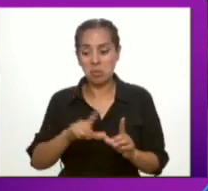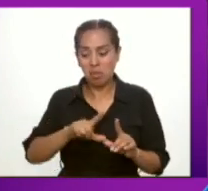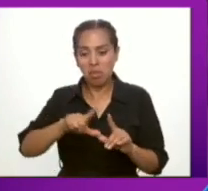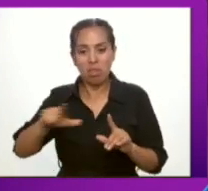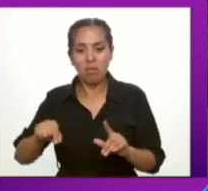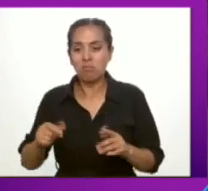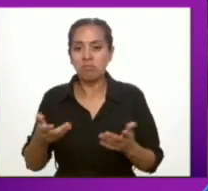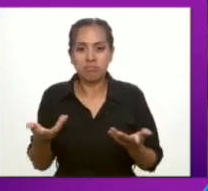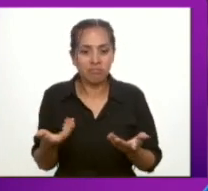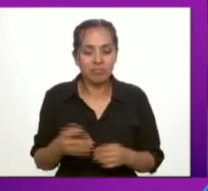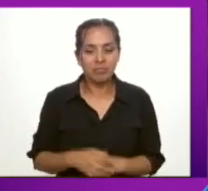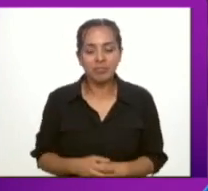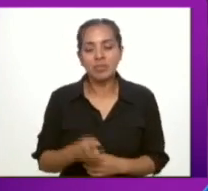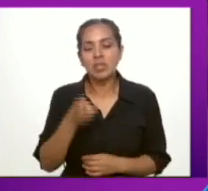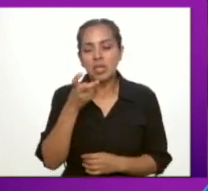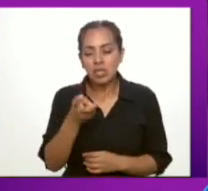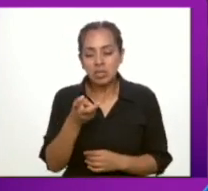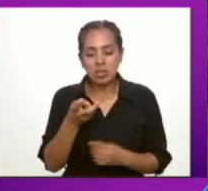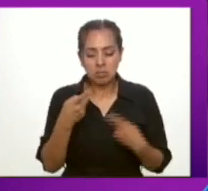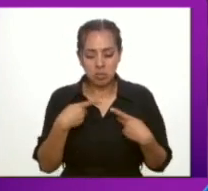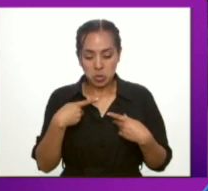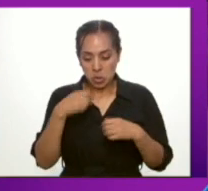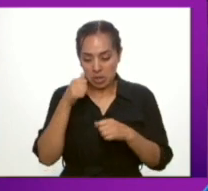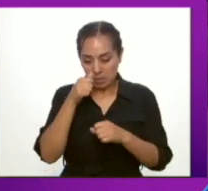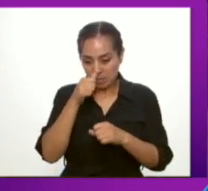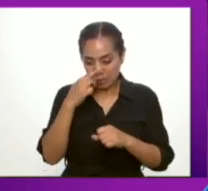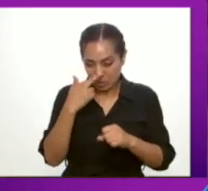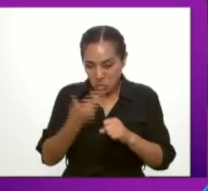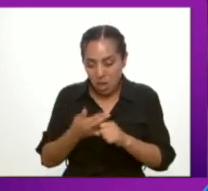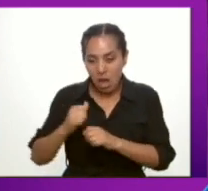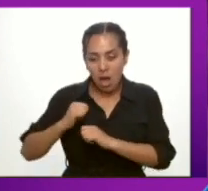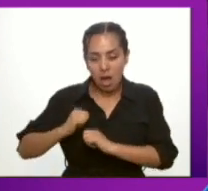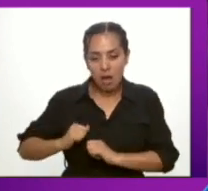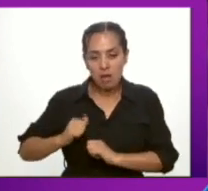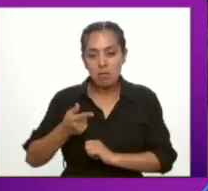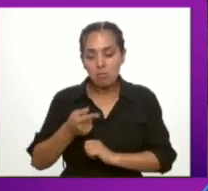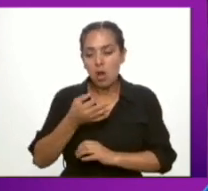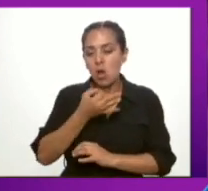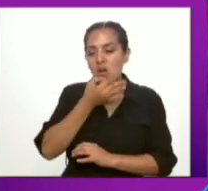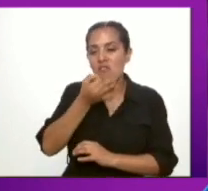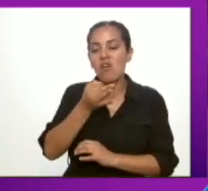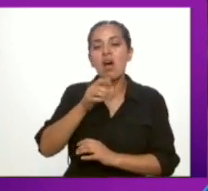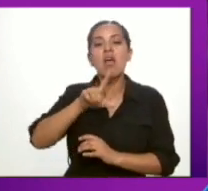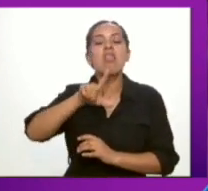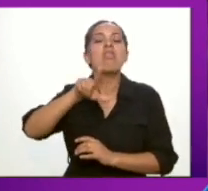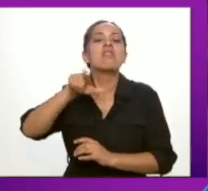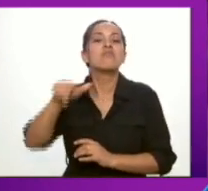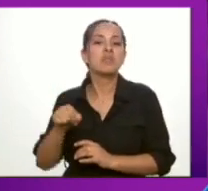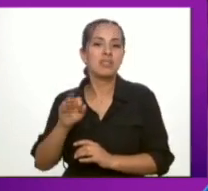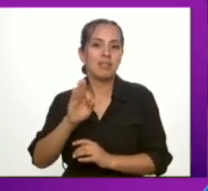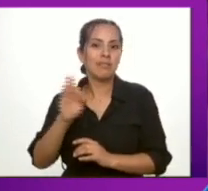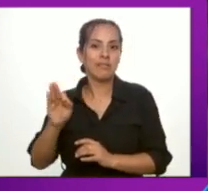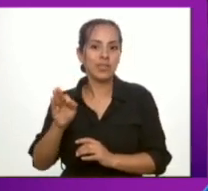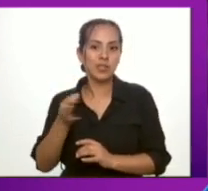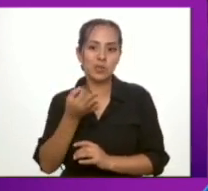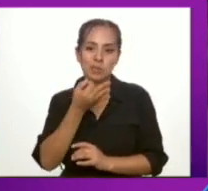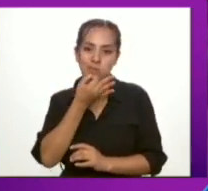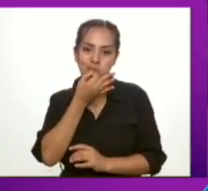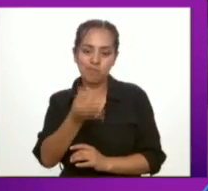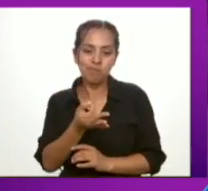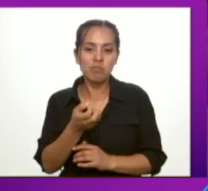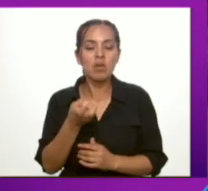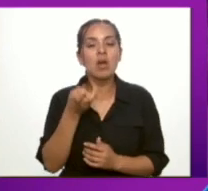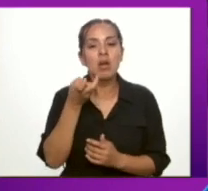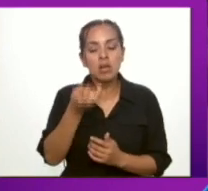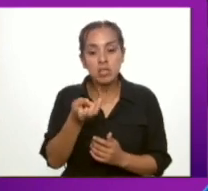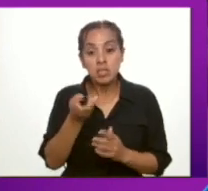el recurso de revisión el sujeto obligado emitió una respuesta extemporánea por medio de la cual informó que se